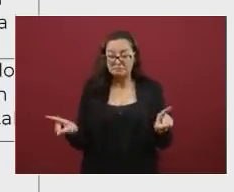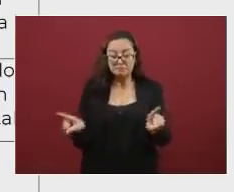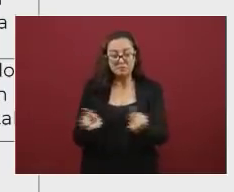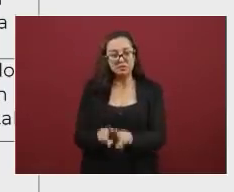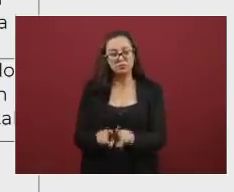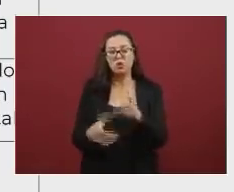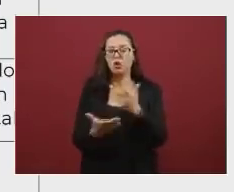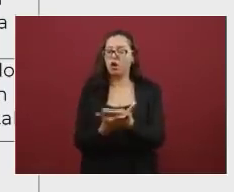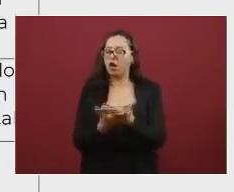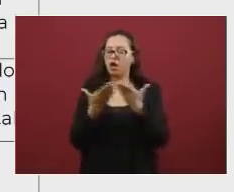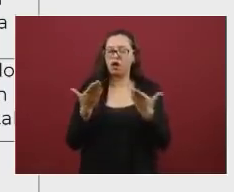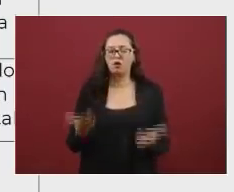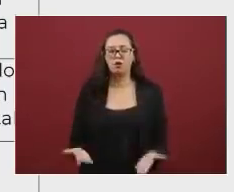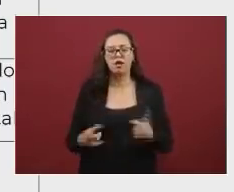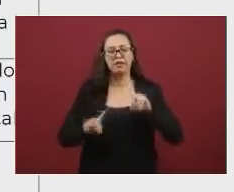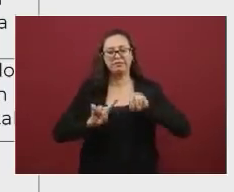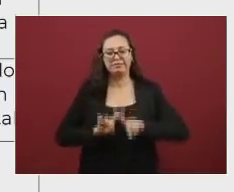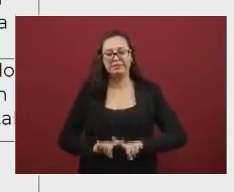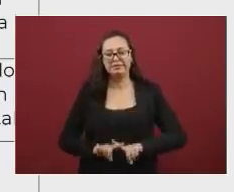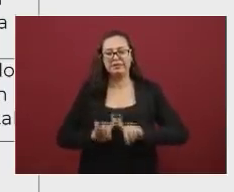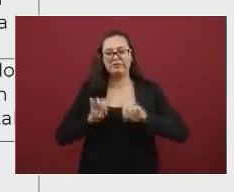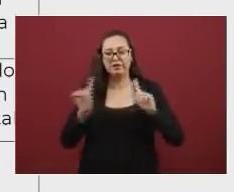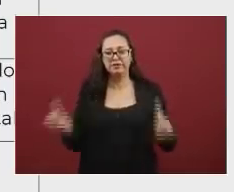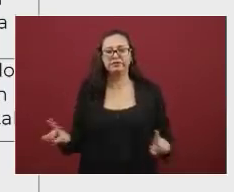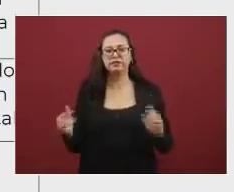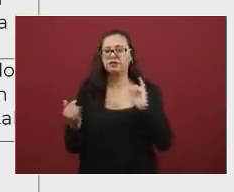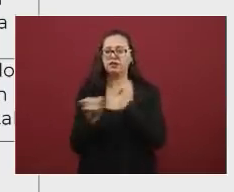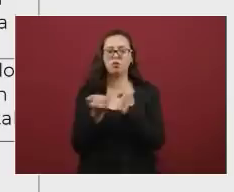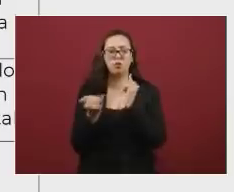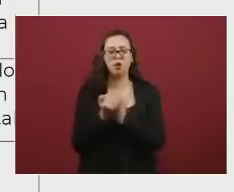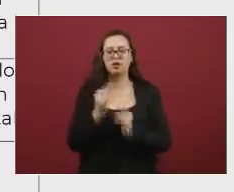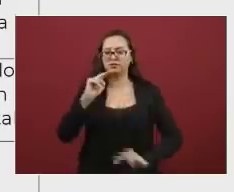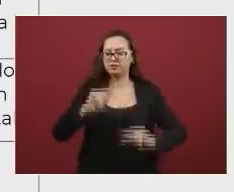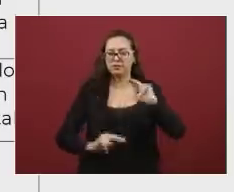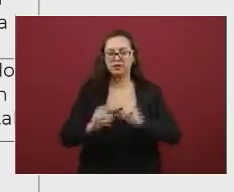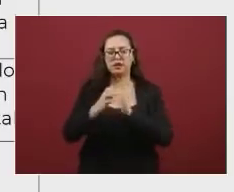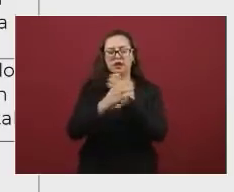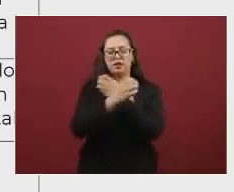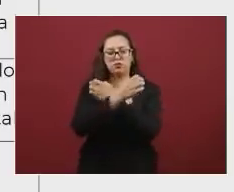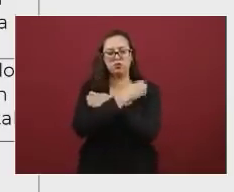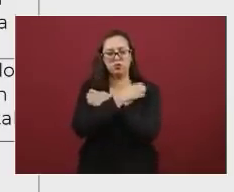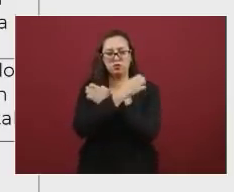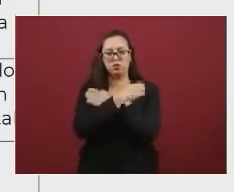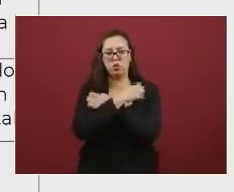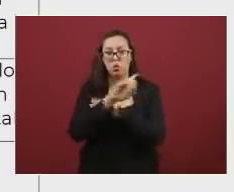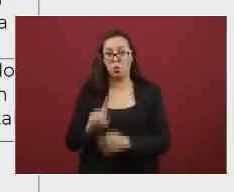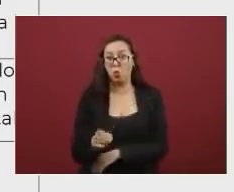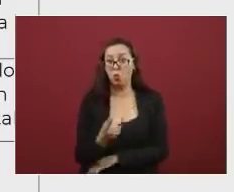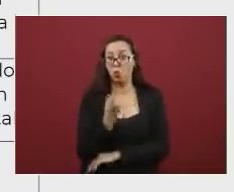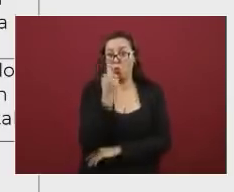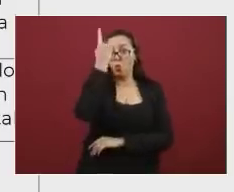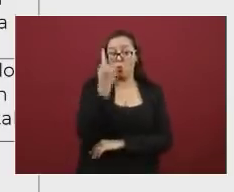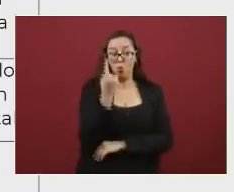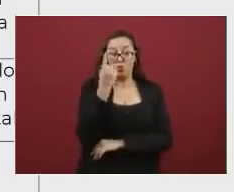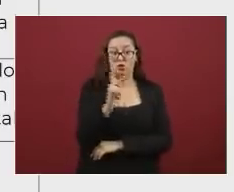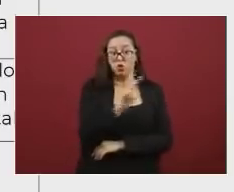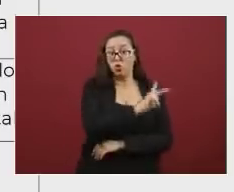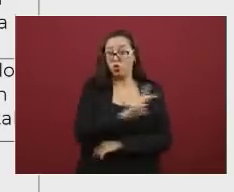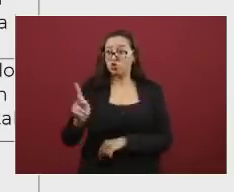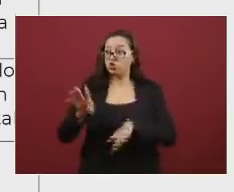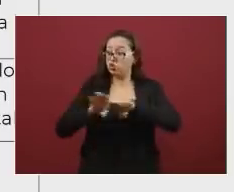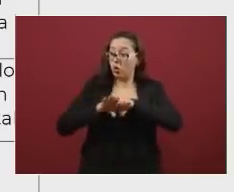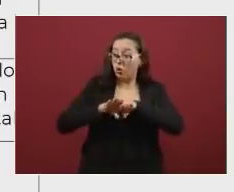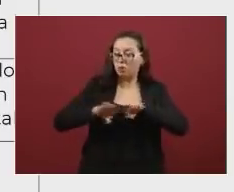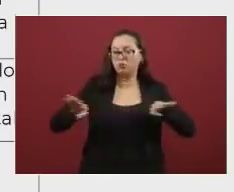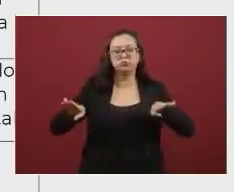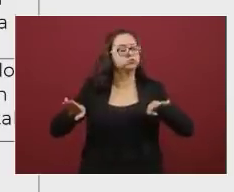actualmente lo que se busca, y es para toda la educación, es no tener un criterio de